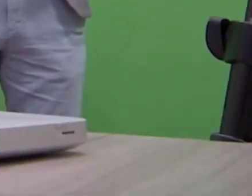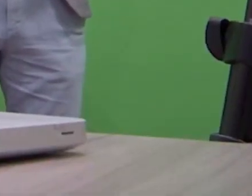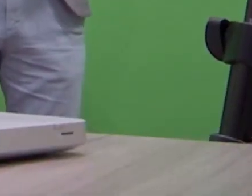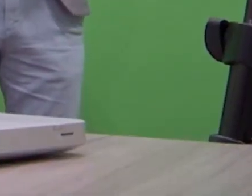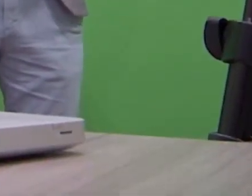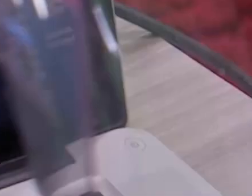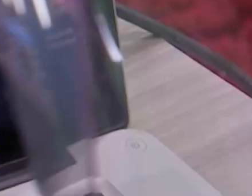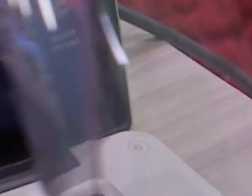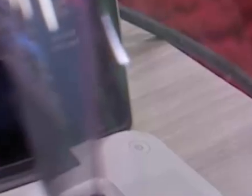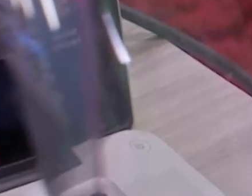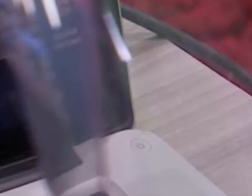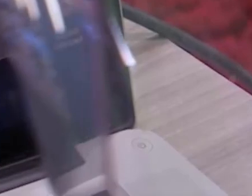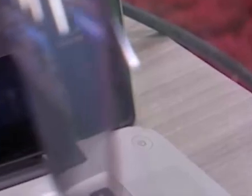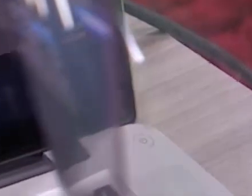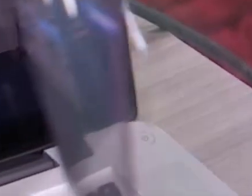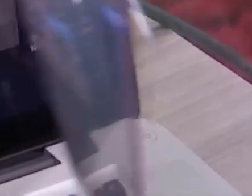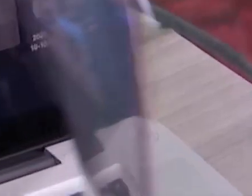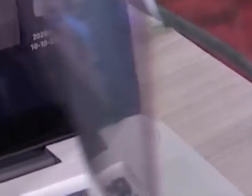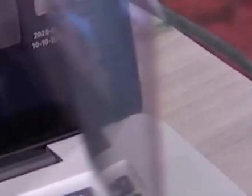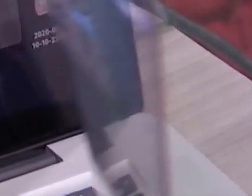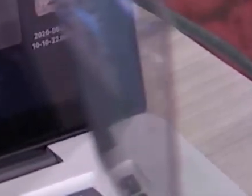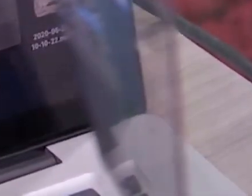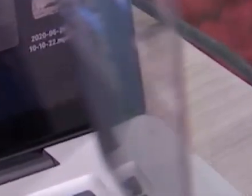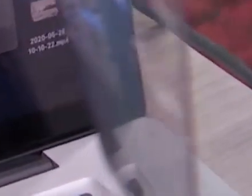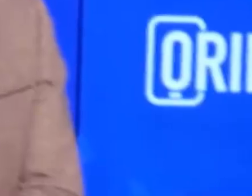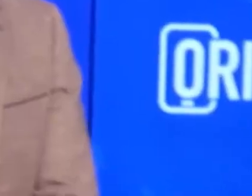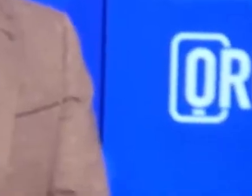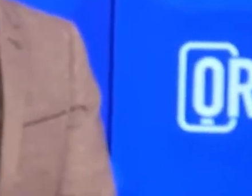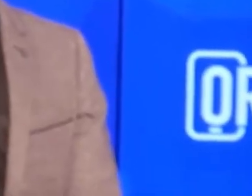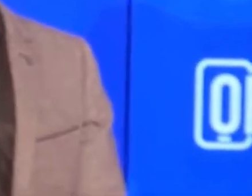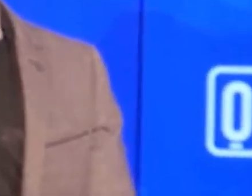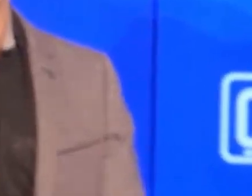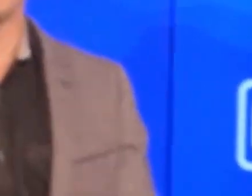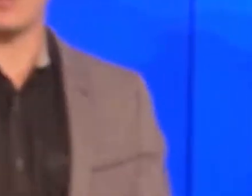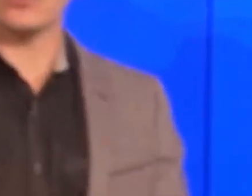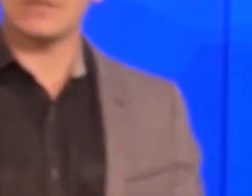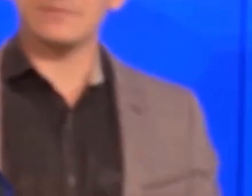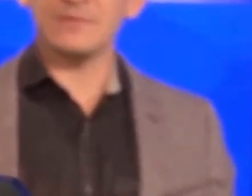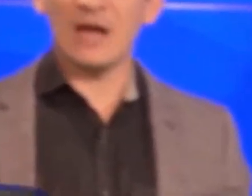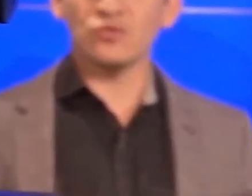con una programación transversal a la programación de la primera pantalla del Canal TRO.